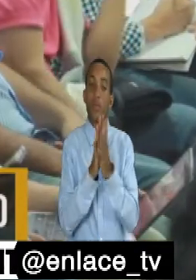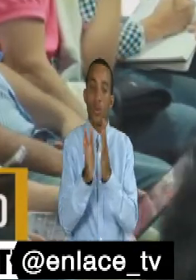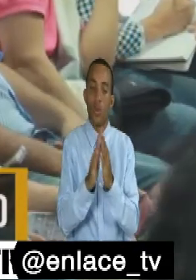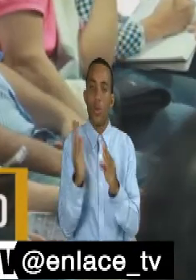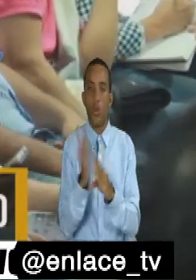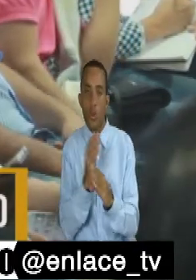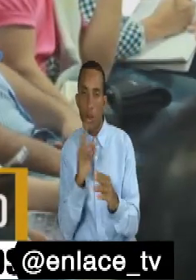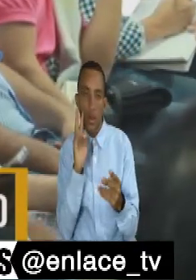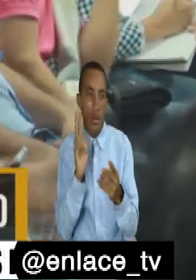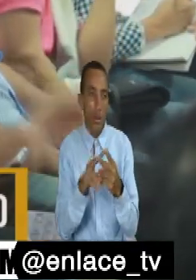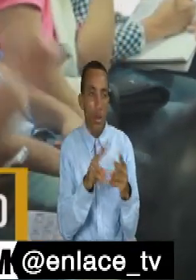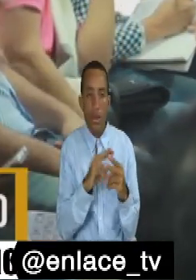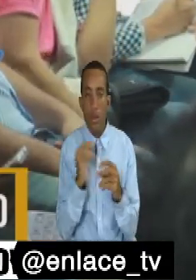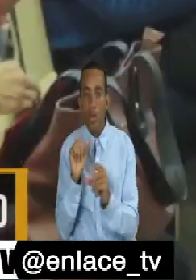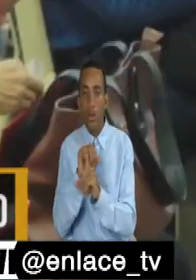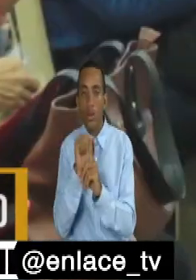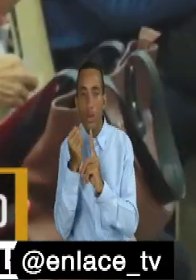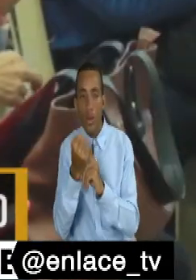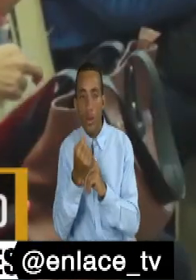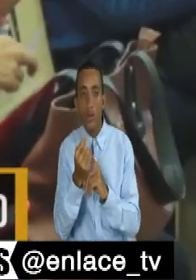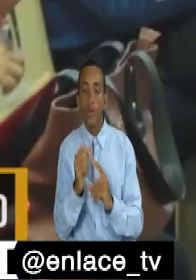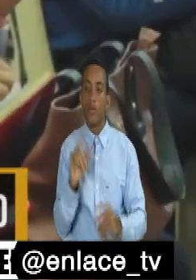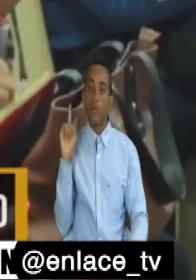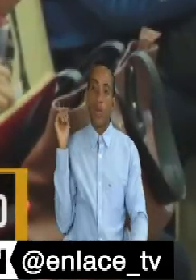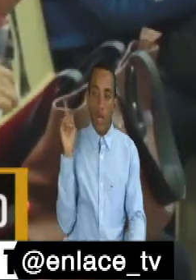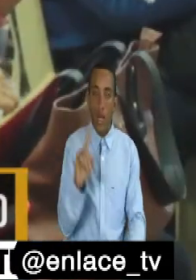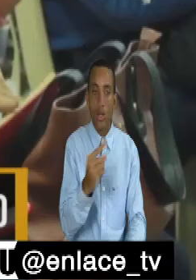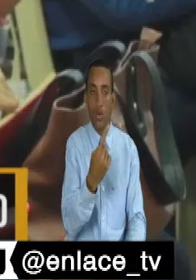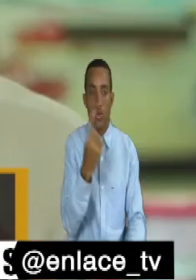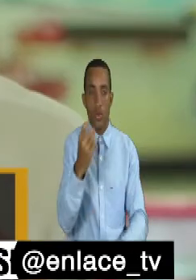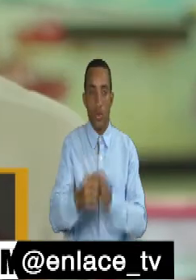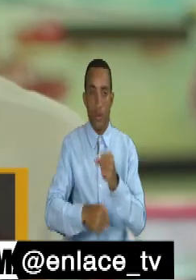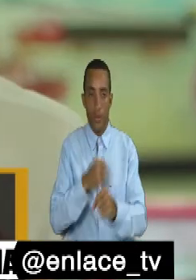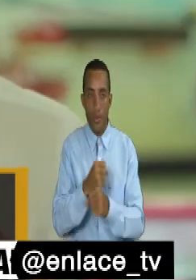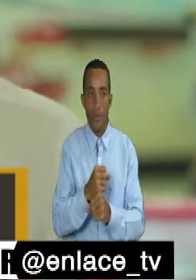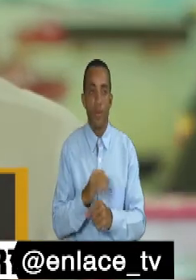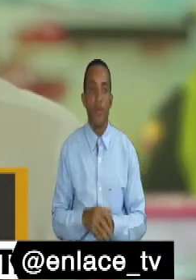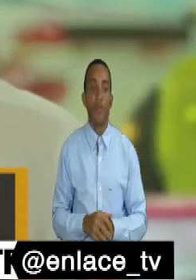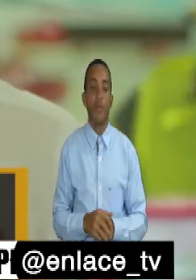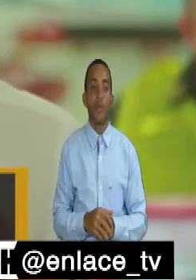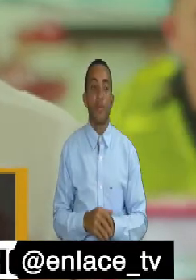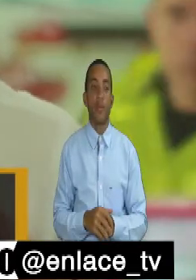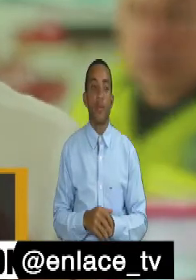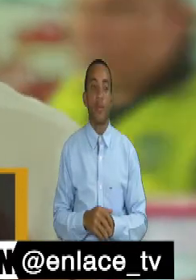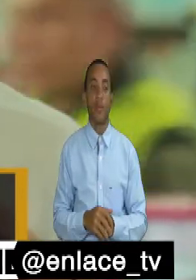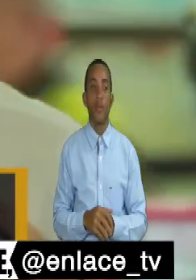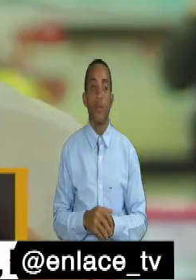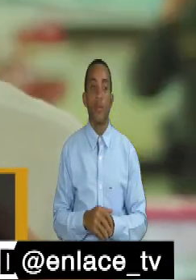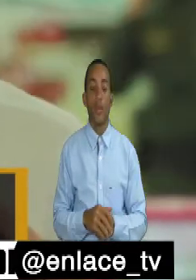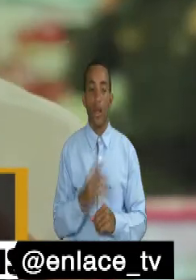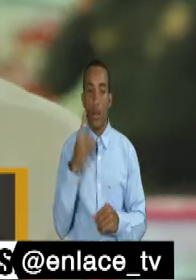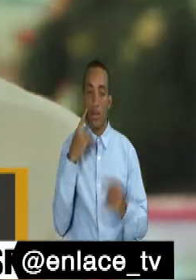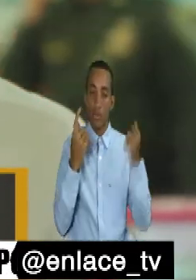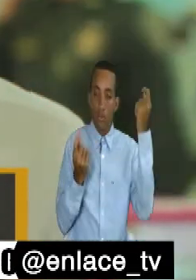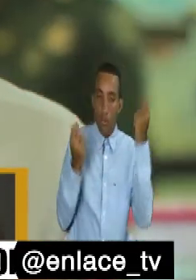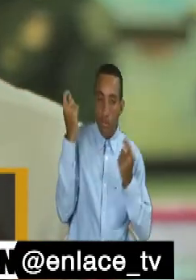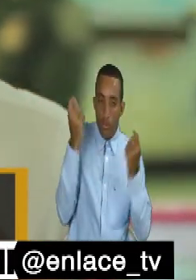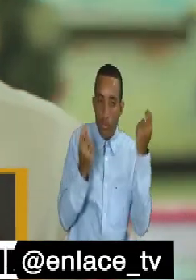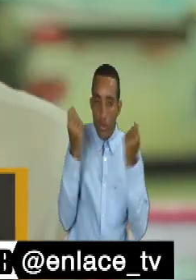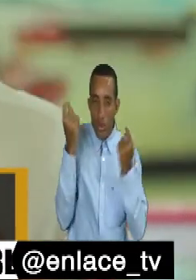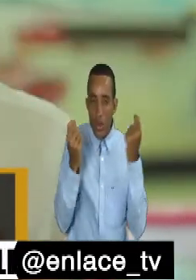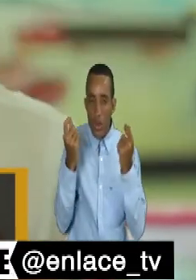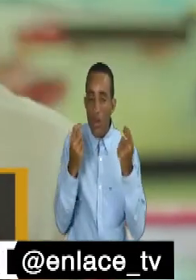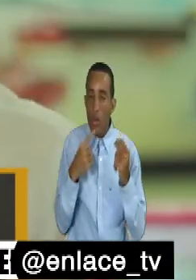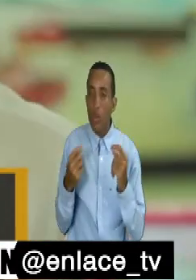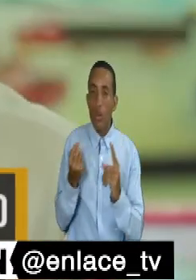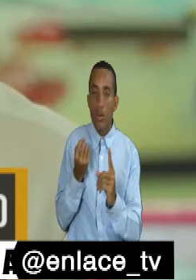esta jurisdicción a cumplirse un siglo de explotación petrolera en la zona. Venimos a hacer un análisis y evaluación sobre los